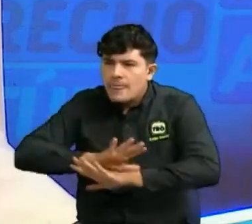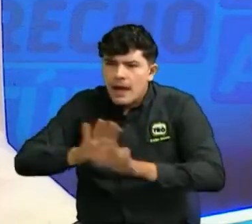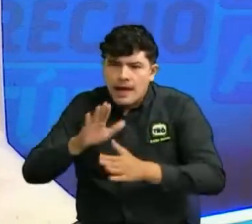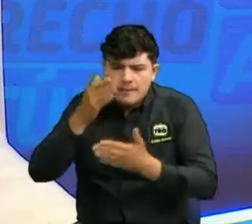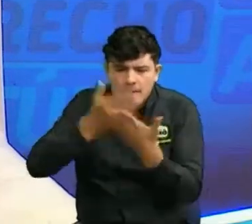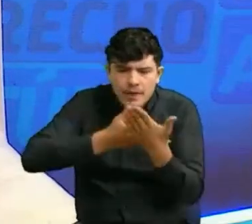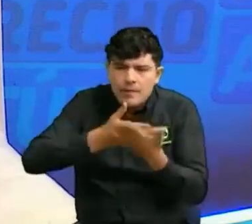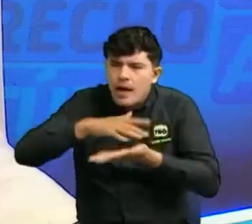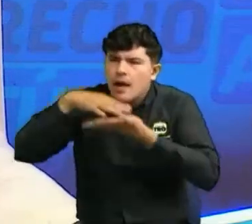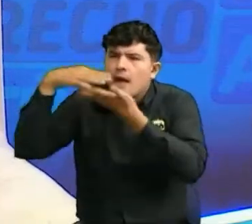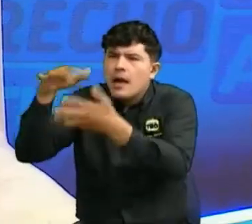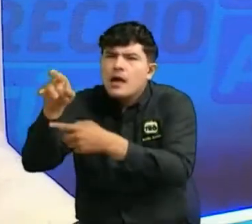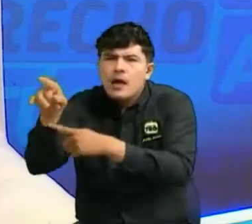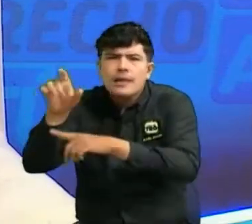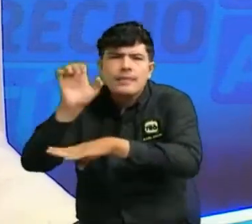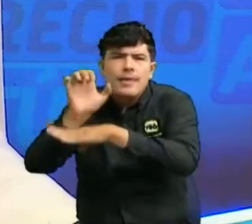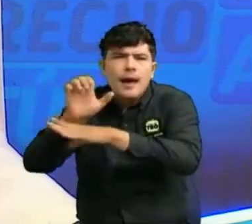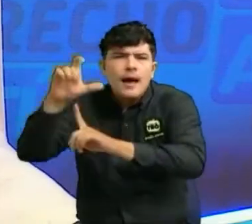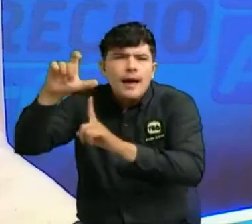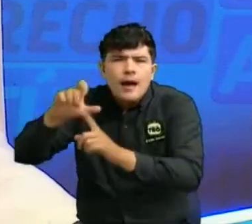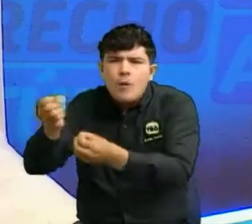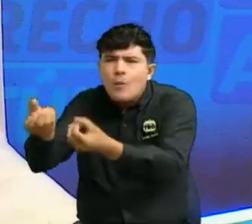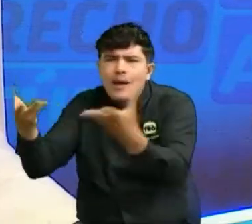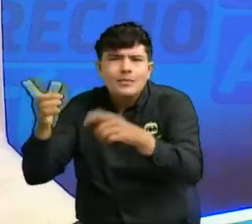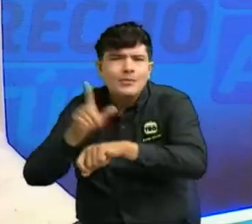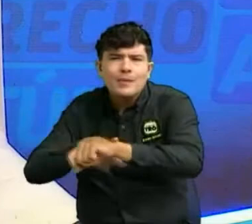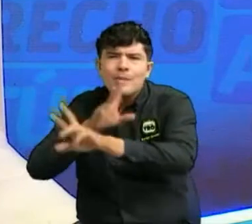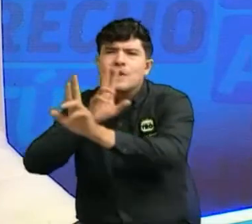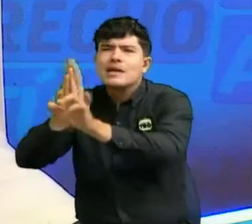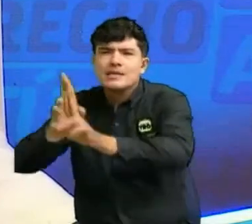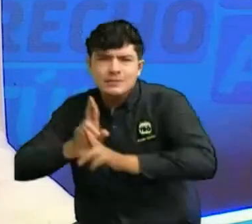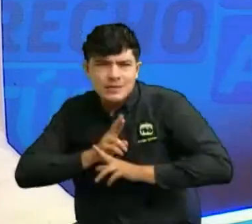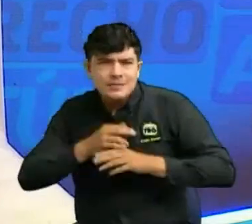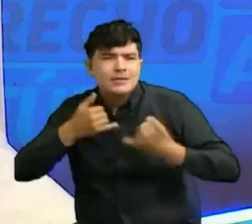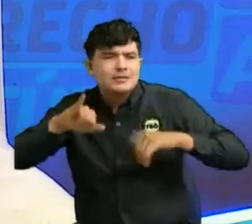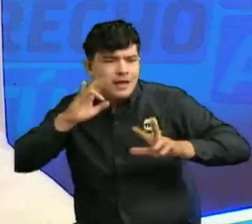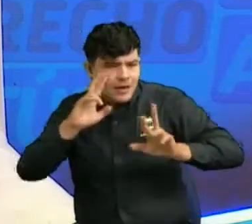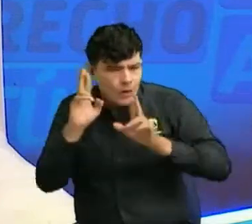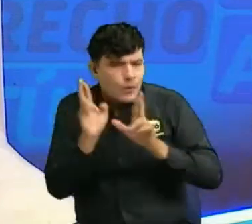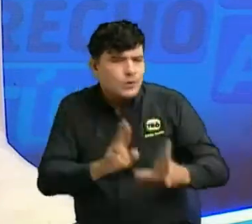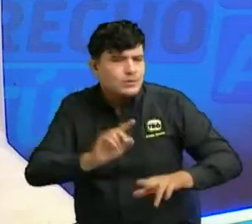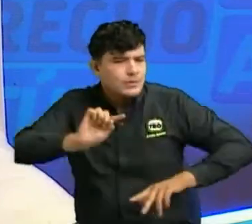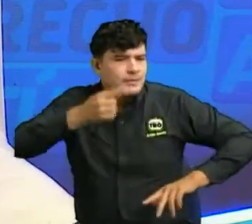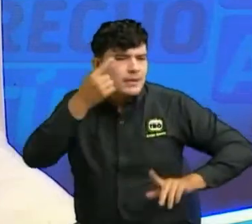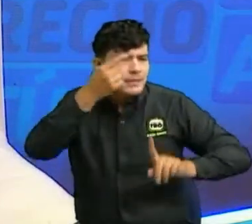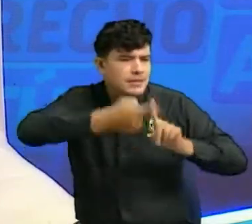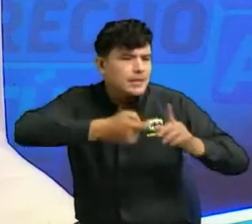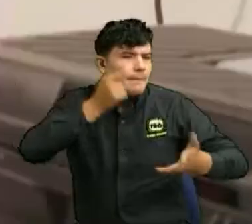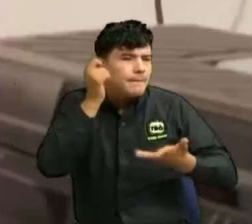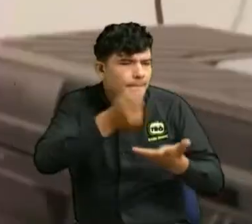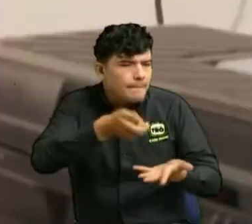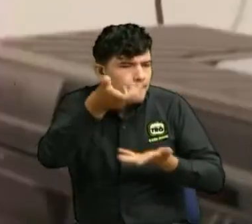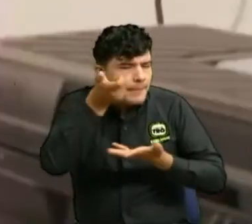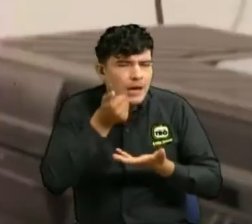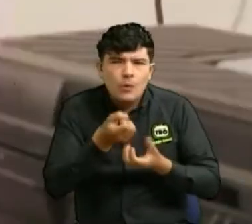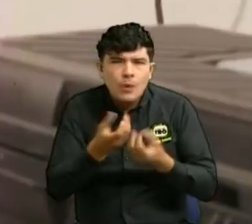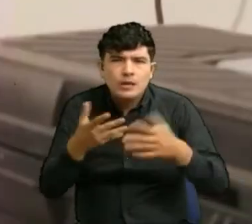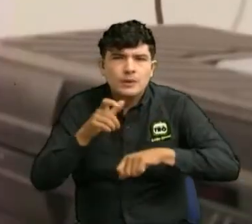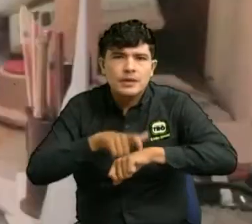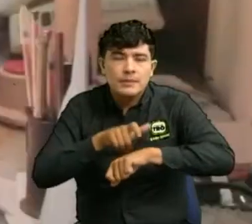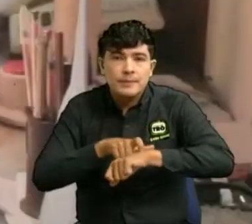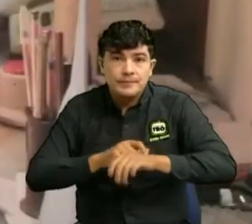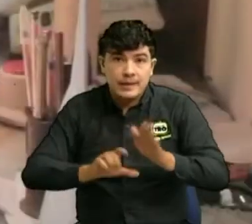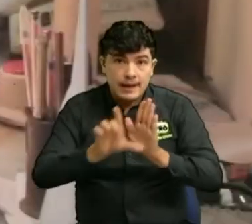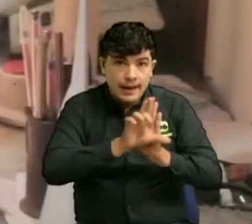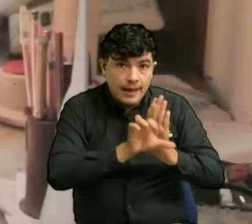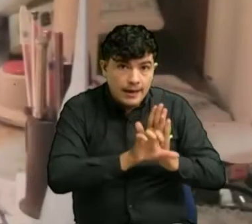todo? ¿Cuánto tiempo tiene Colpensiones para responderme a mí y decirme ya le vamos a hacer su primer pago de pensión? De acuerdo a la